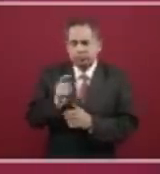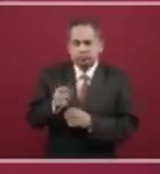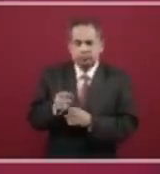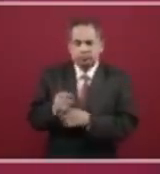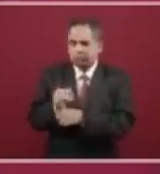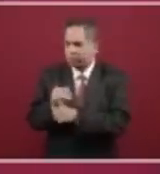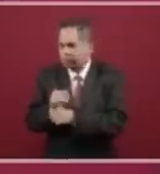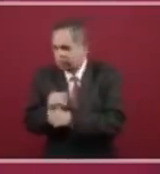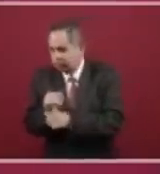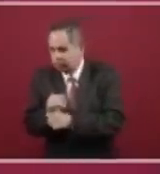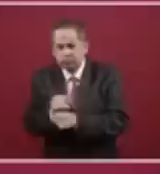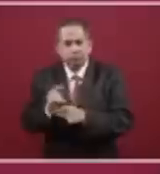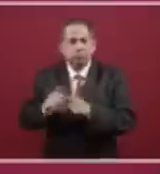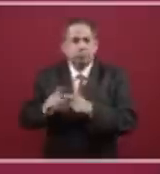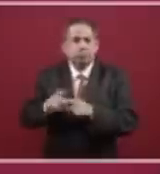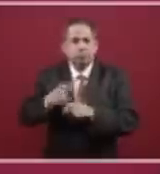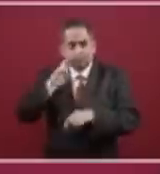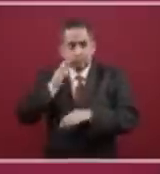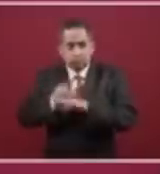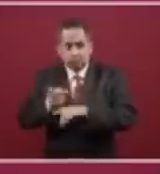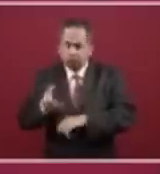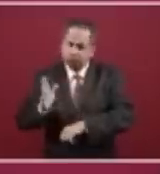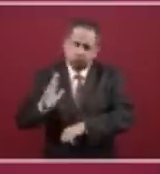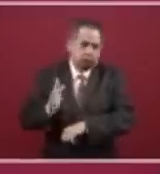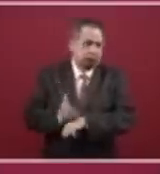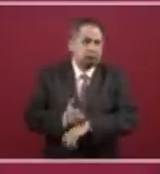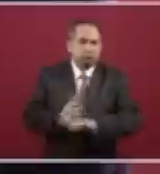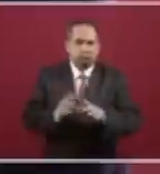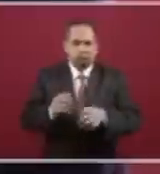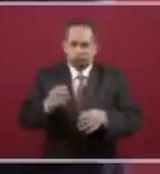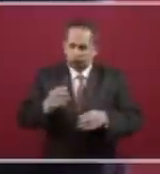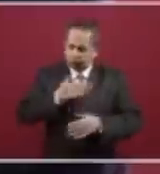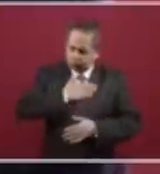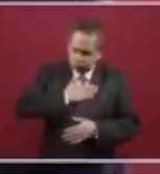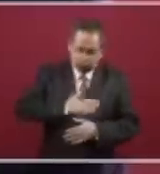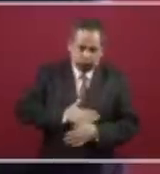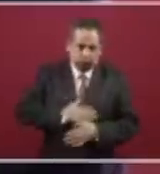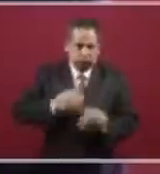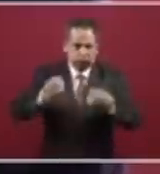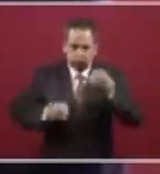se castigue a los responsables y haya justicia